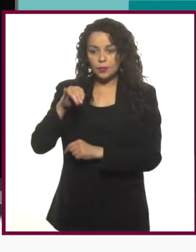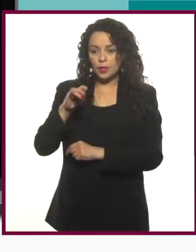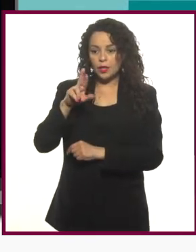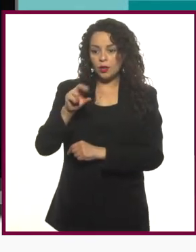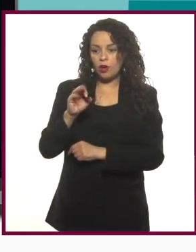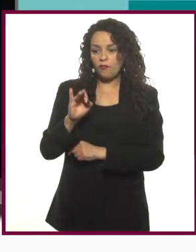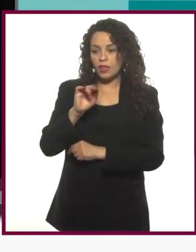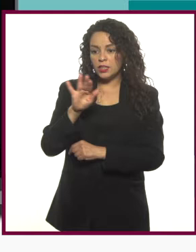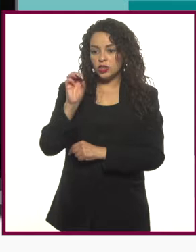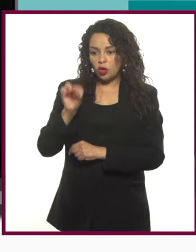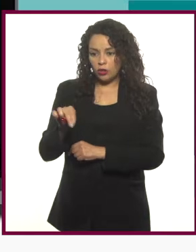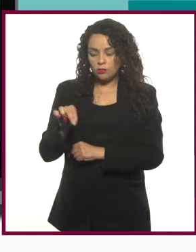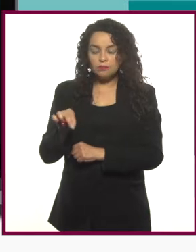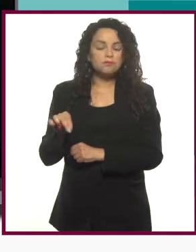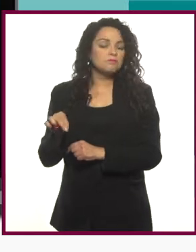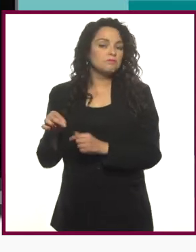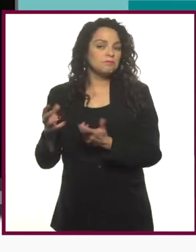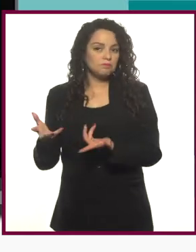microficciones